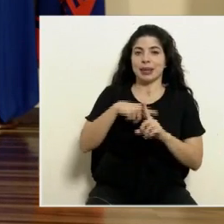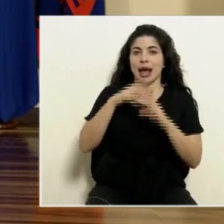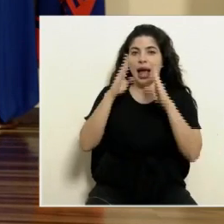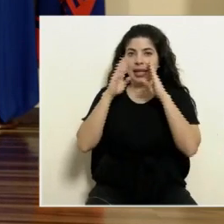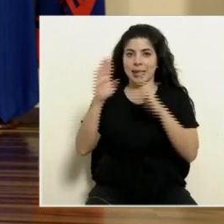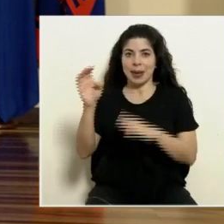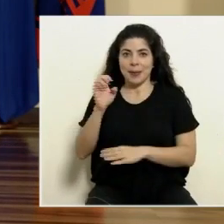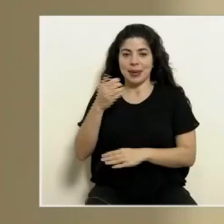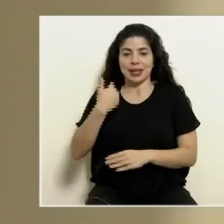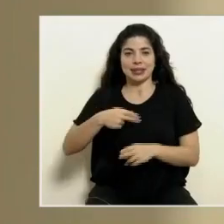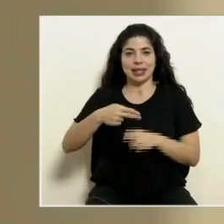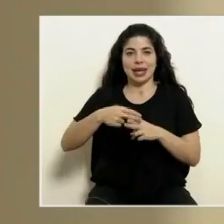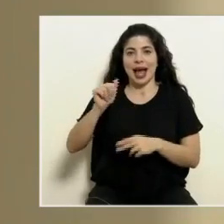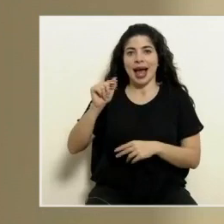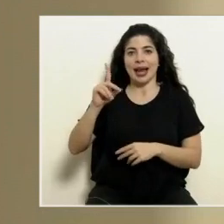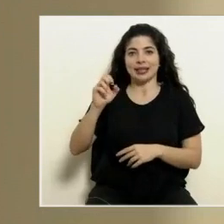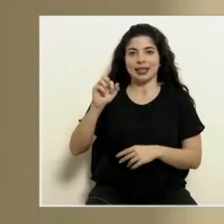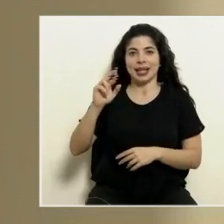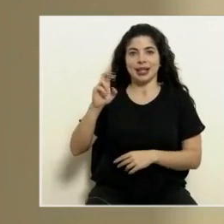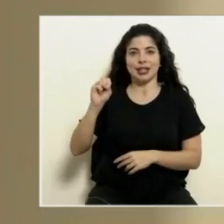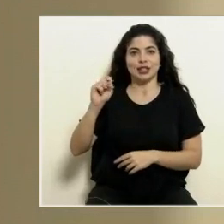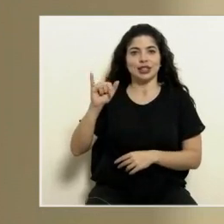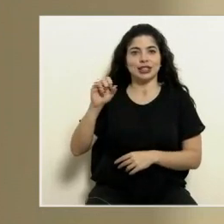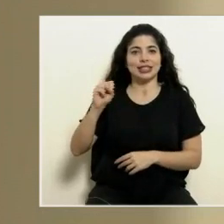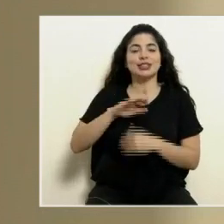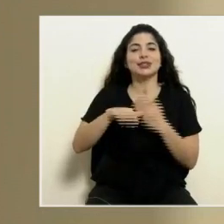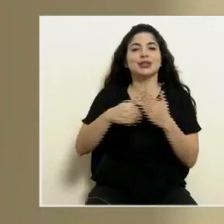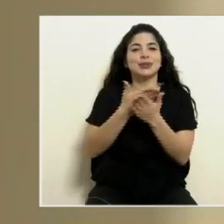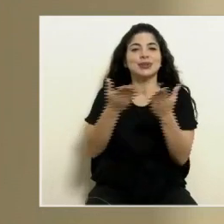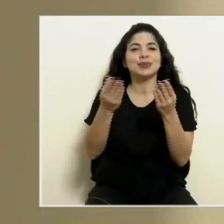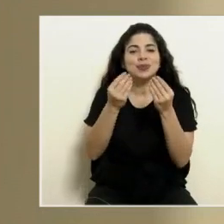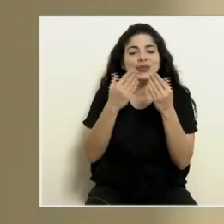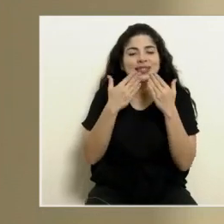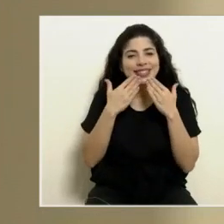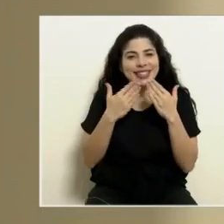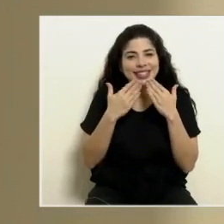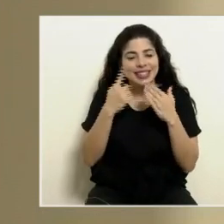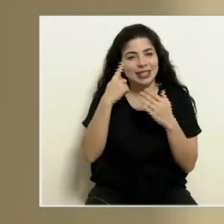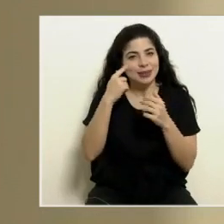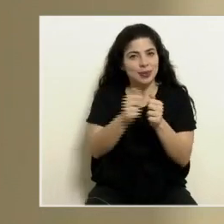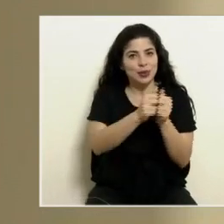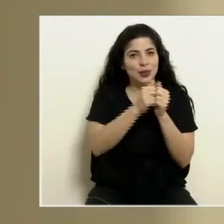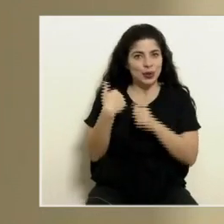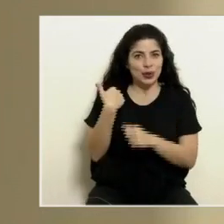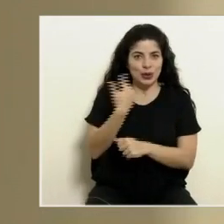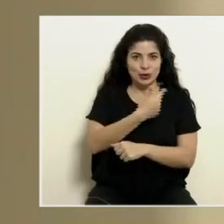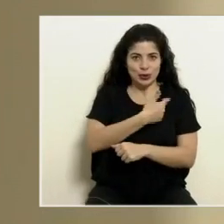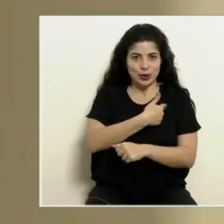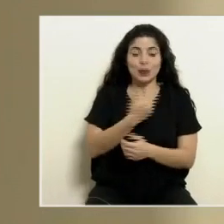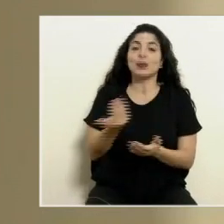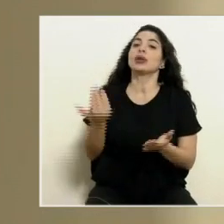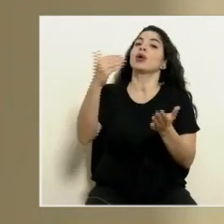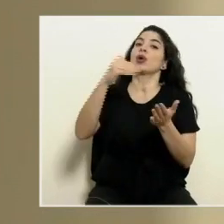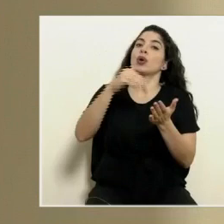de Emergencias, el señor Alexander Solís. A ustedes muchísimas gracias por acompañarnos y